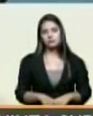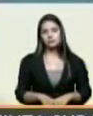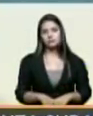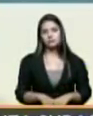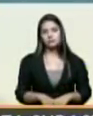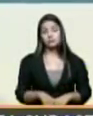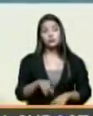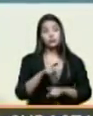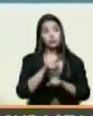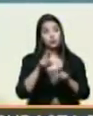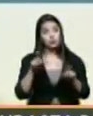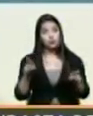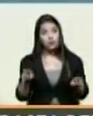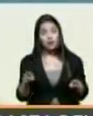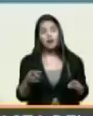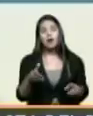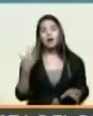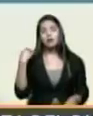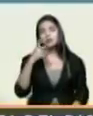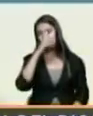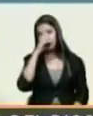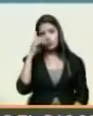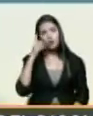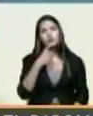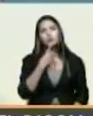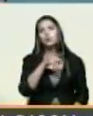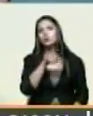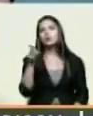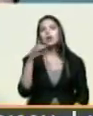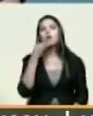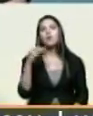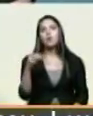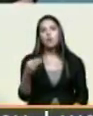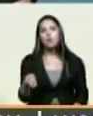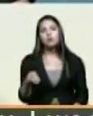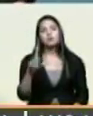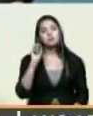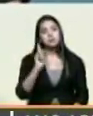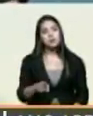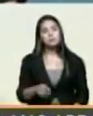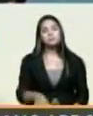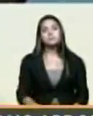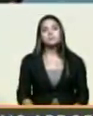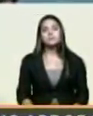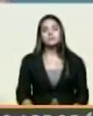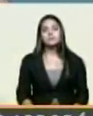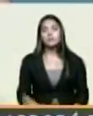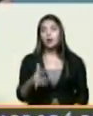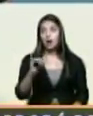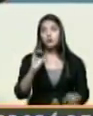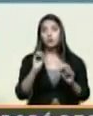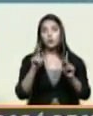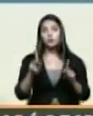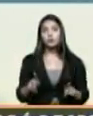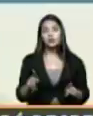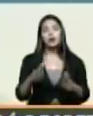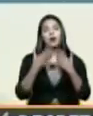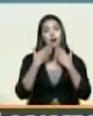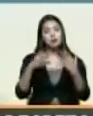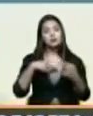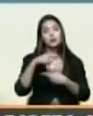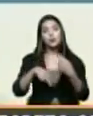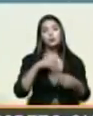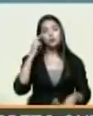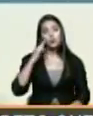Y ustedes, que como dijo Diosdado, son jóvenes que de una u otra forma han tenido la oportunidad, gracias a la